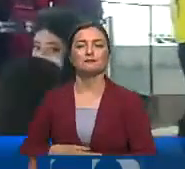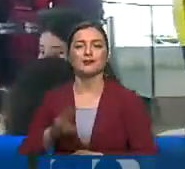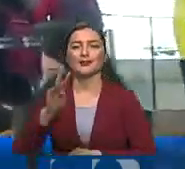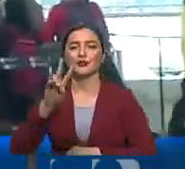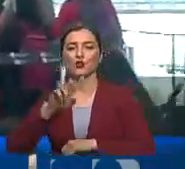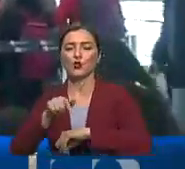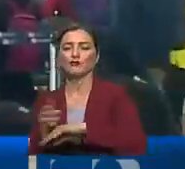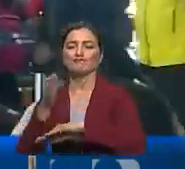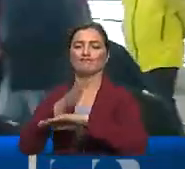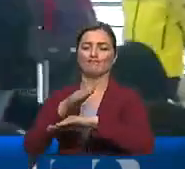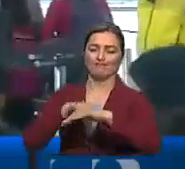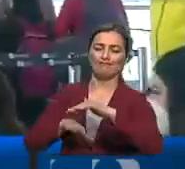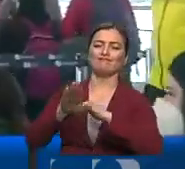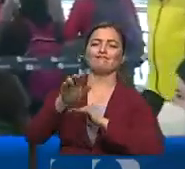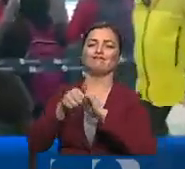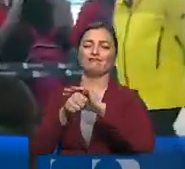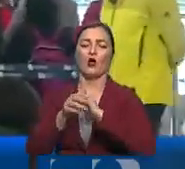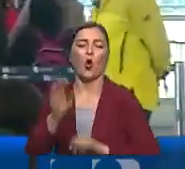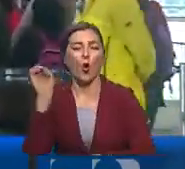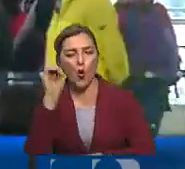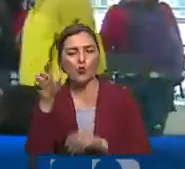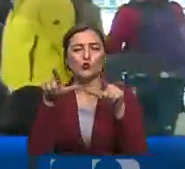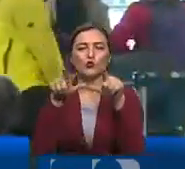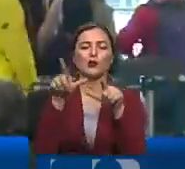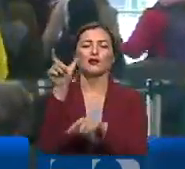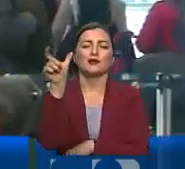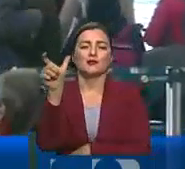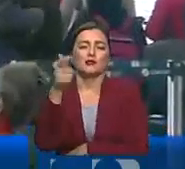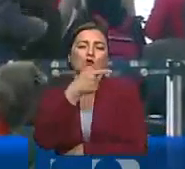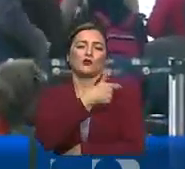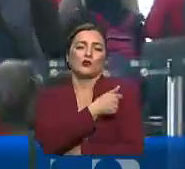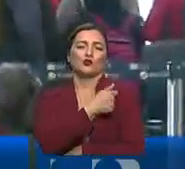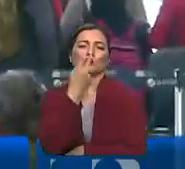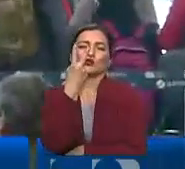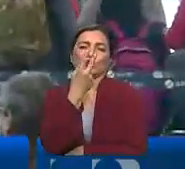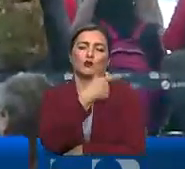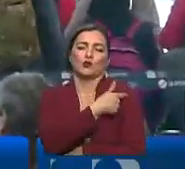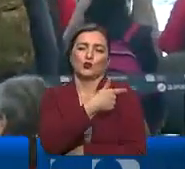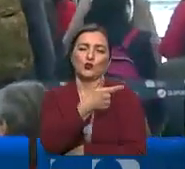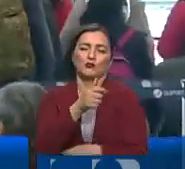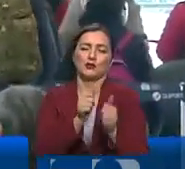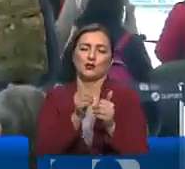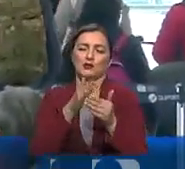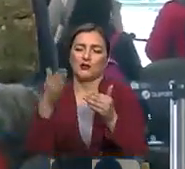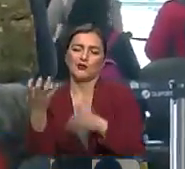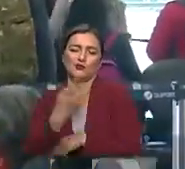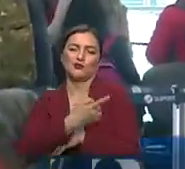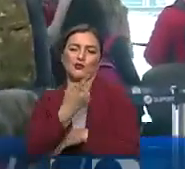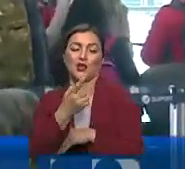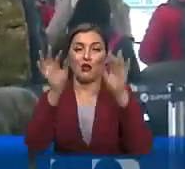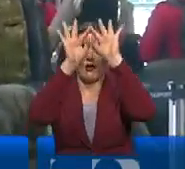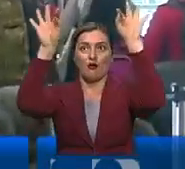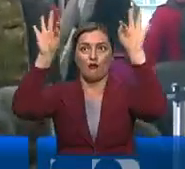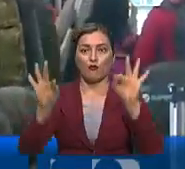horas previas al ingreso a las islas, o el certificado carnet de vacunación en el que conste que tiene las dosis completas, y además llenar, por